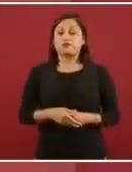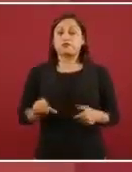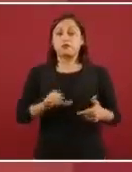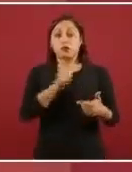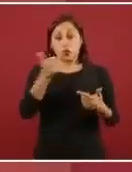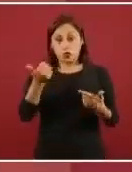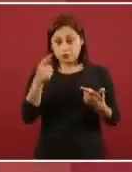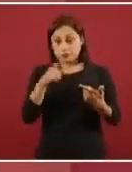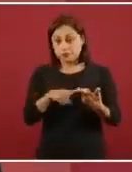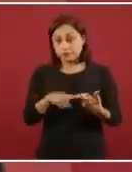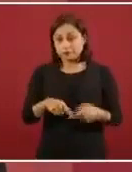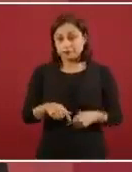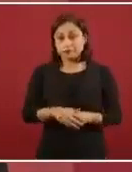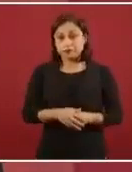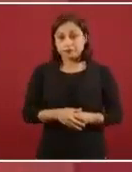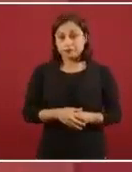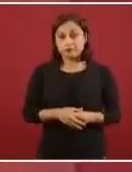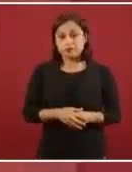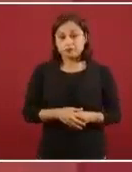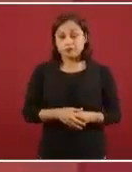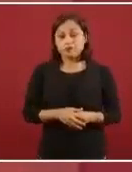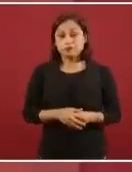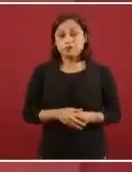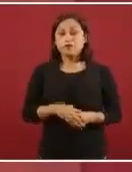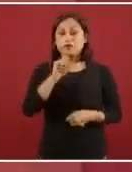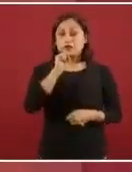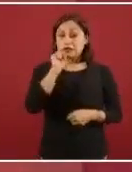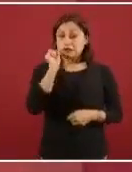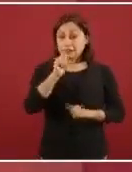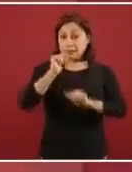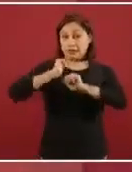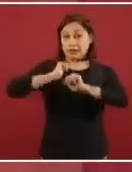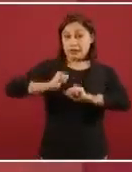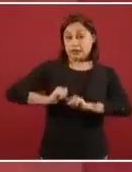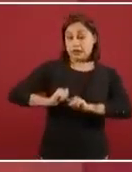si el fiscal estatal